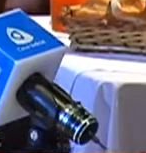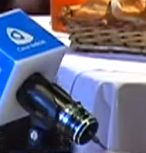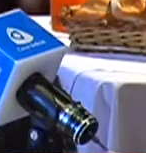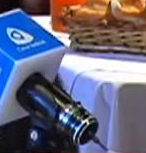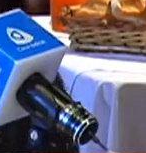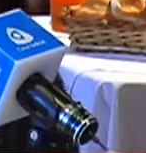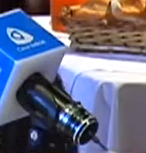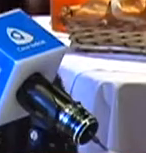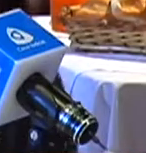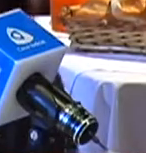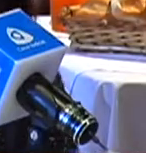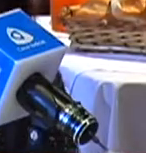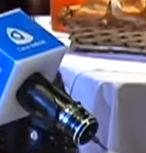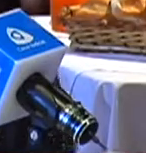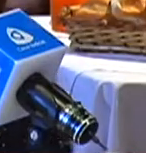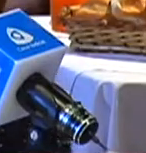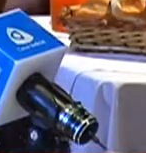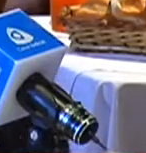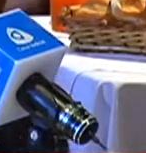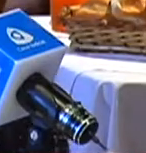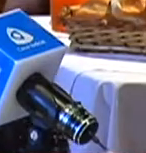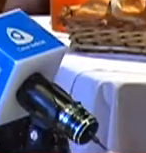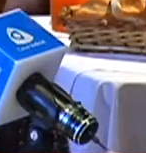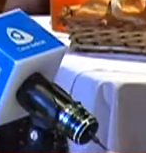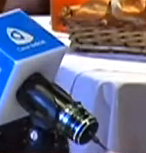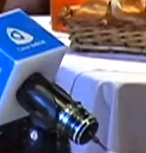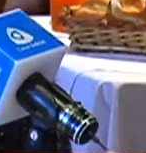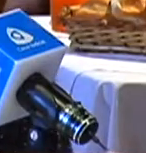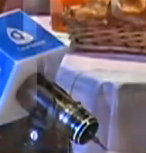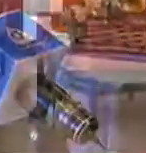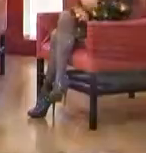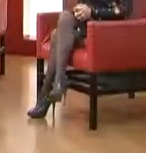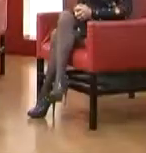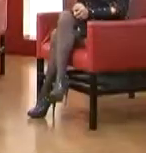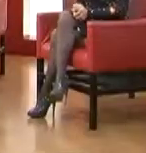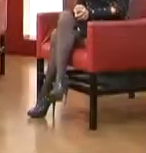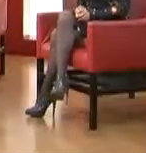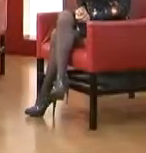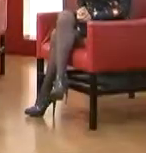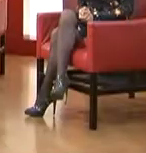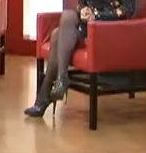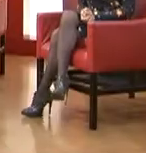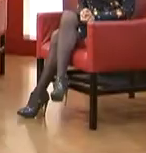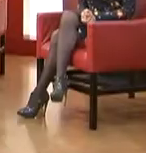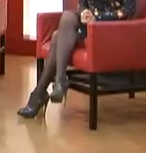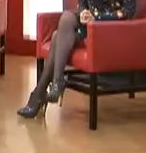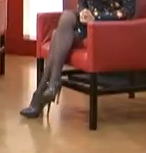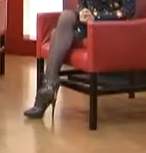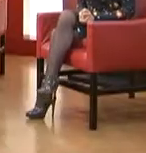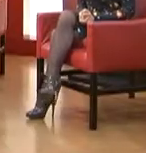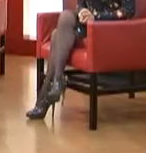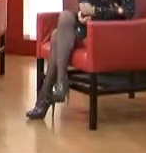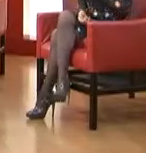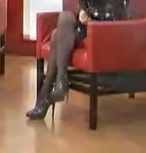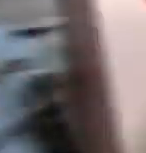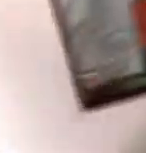un tenor de talla mundial con una gran experiencia. Bueno. Pues vamos a resumen.